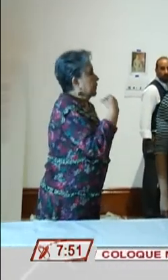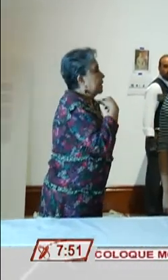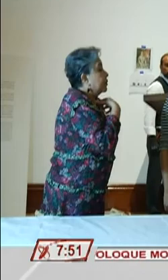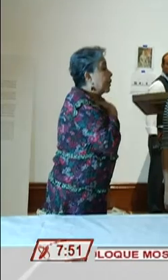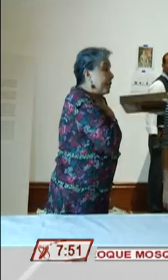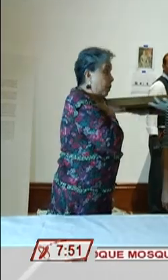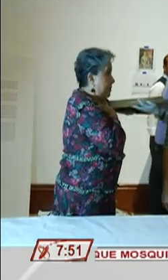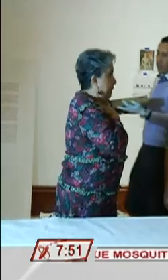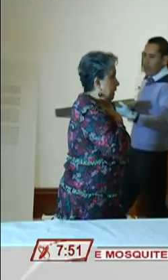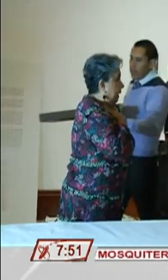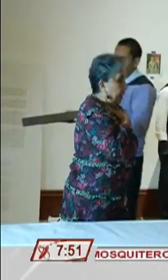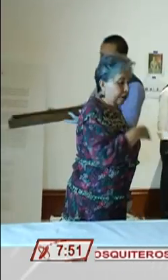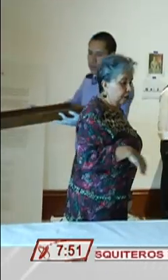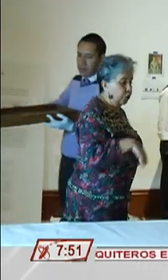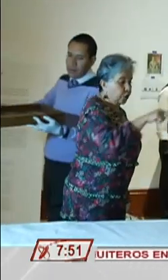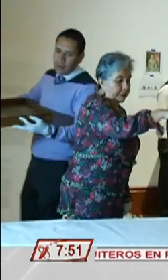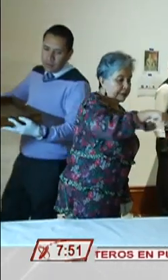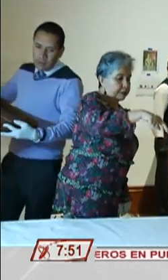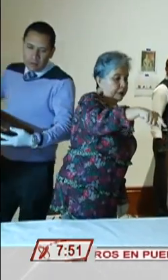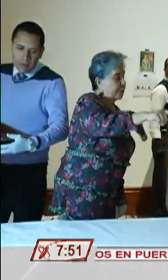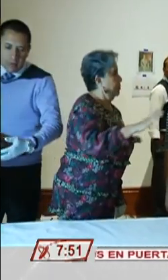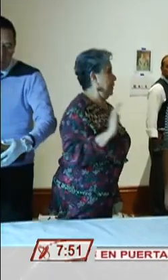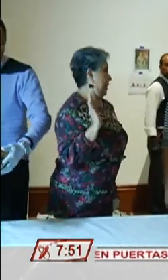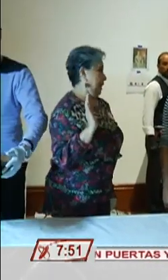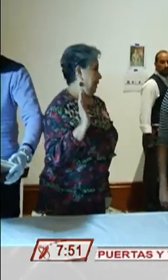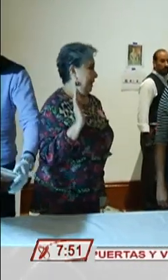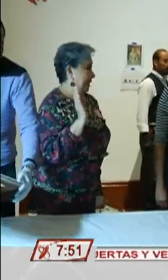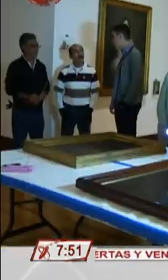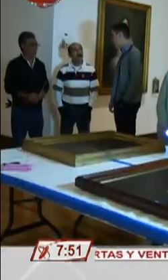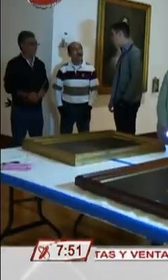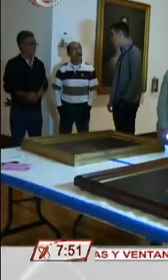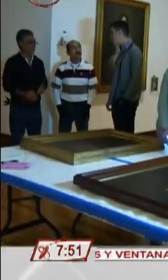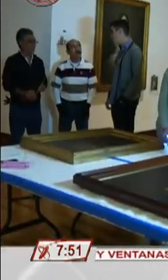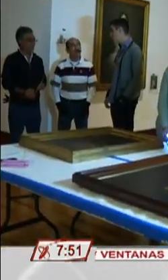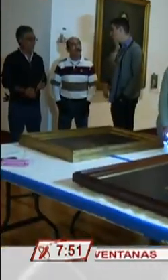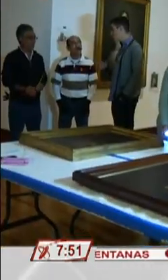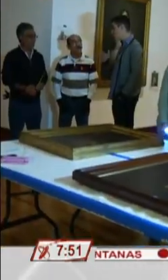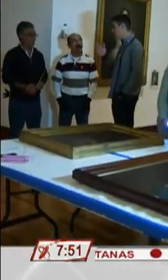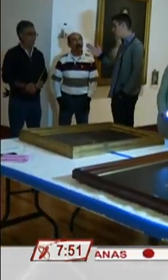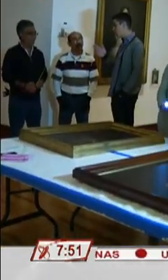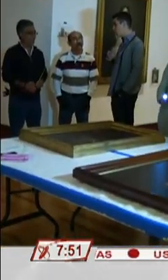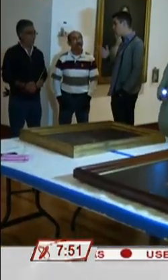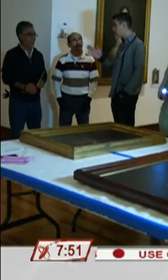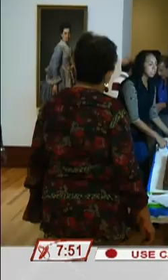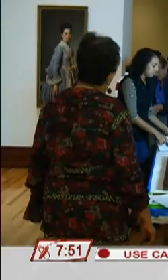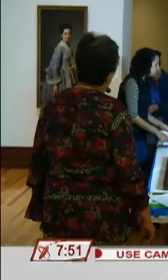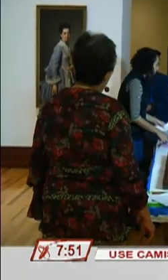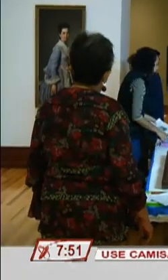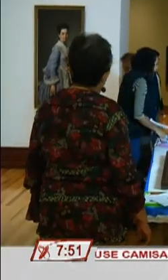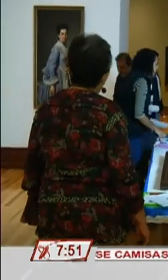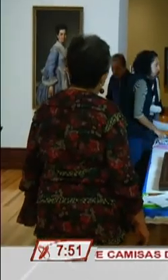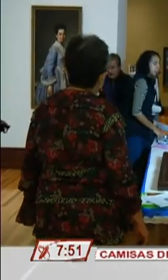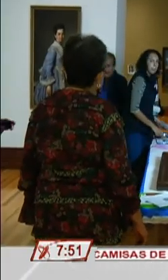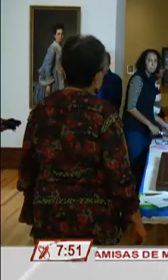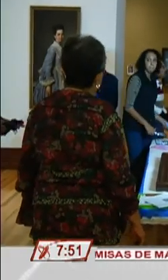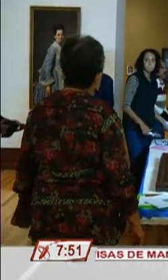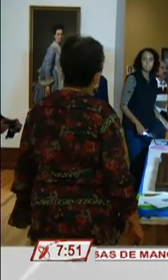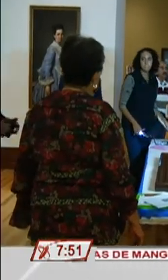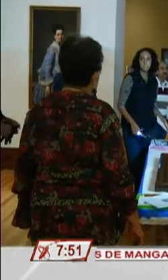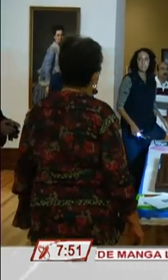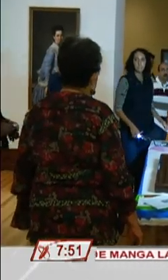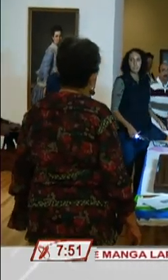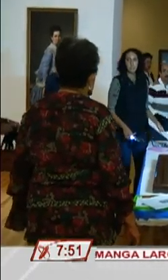acompañada de ciclos de cine, conferencias y actividades diversas que pueden consultarse en esta página de internet